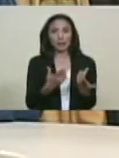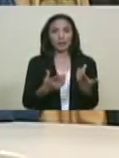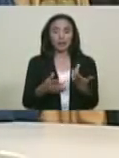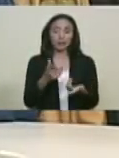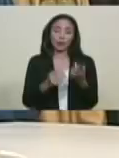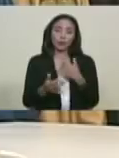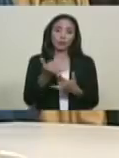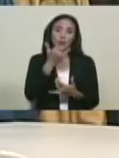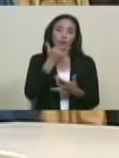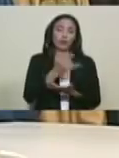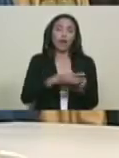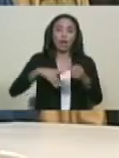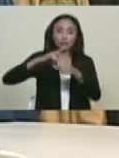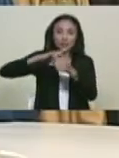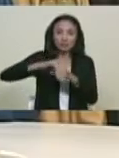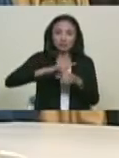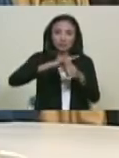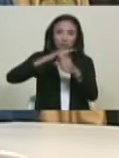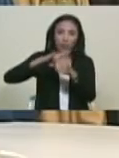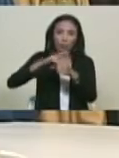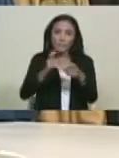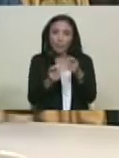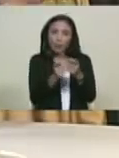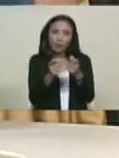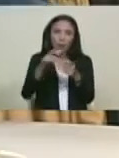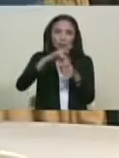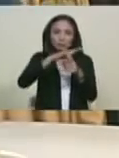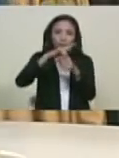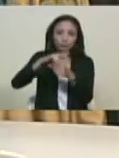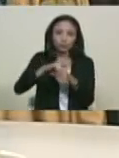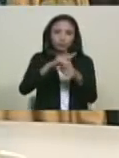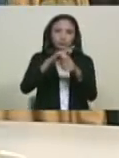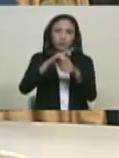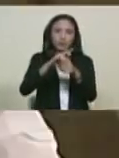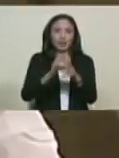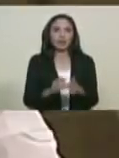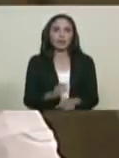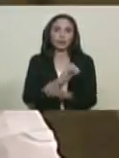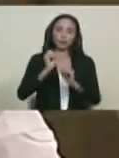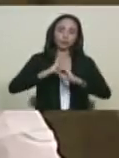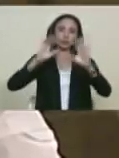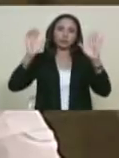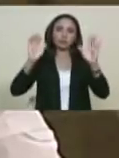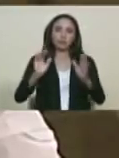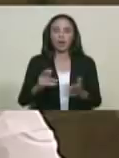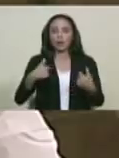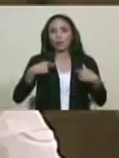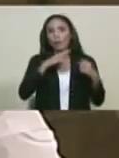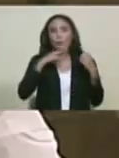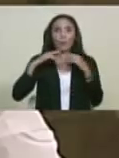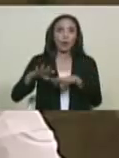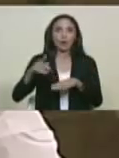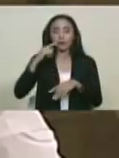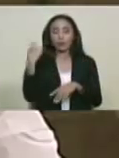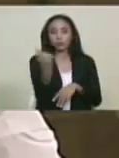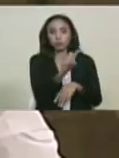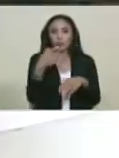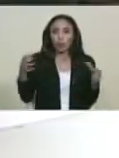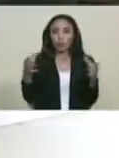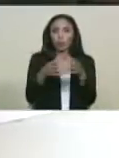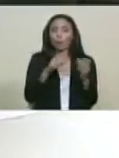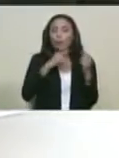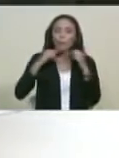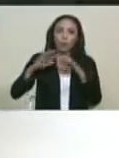el segundo drone que se les orientó quién sabe qué masacre hubieran cometido allí nos